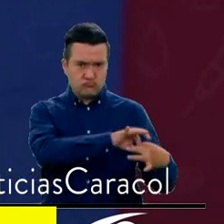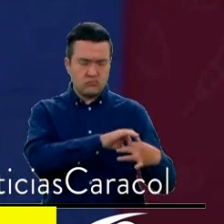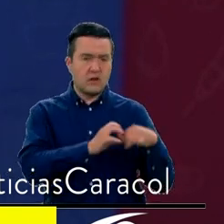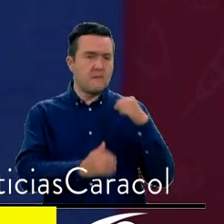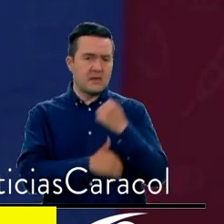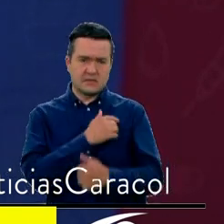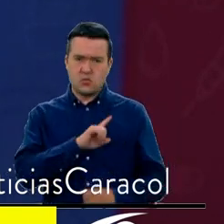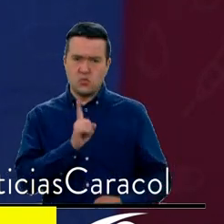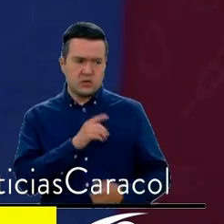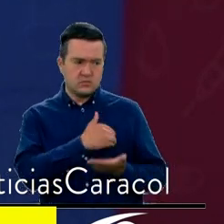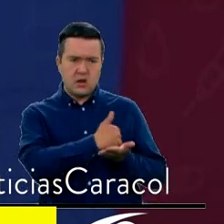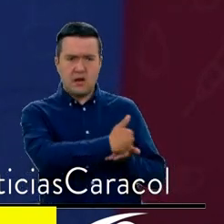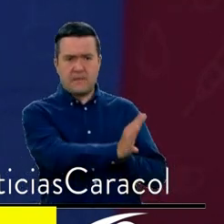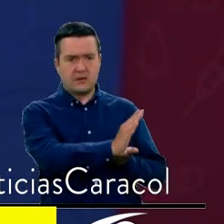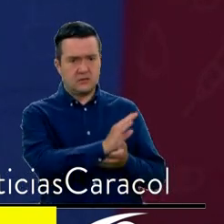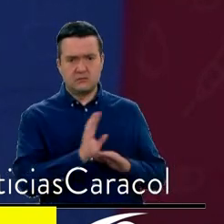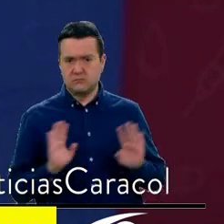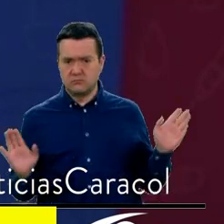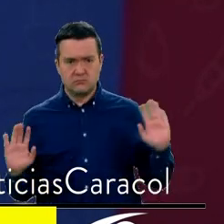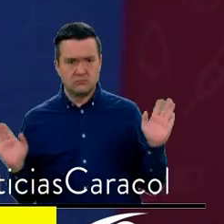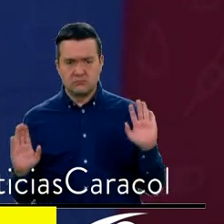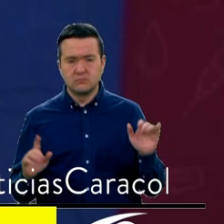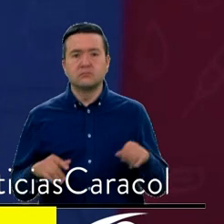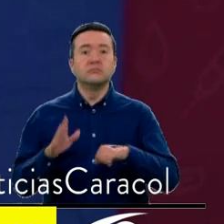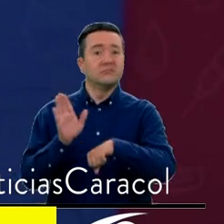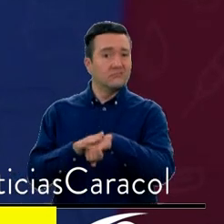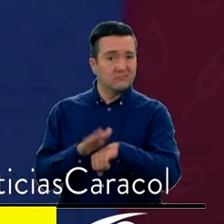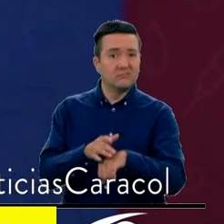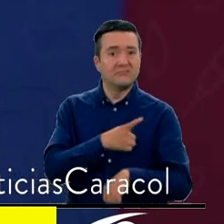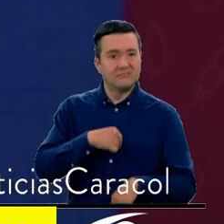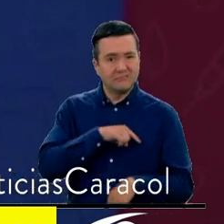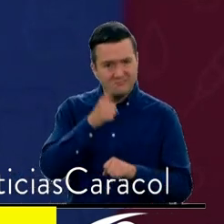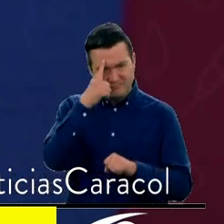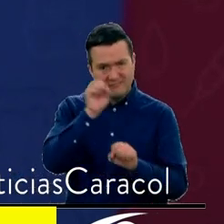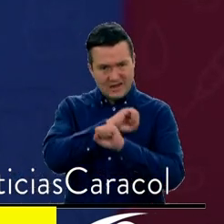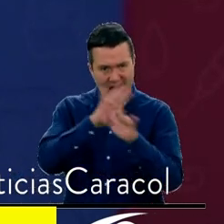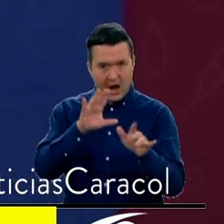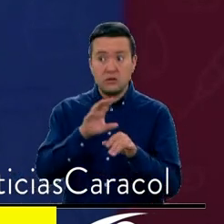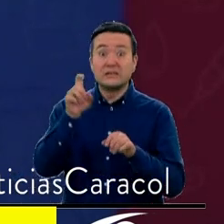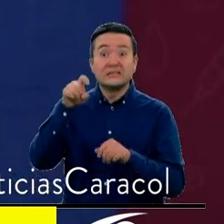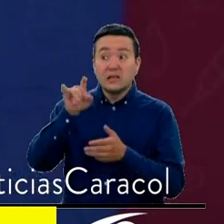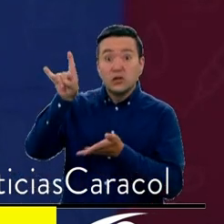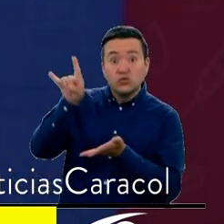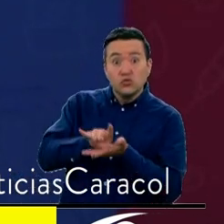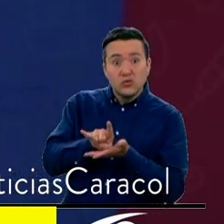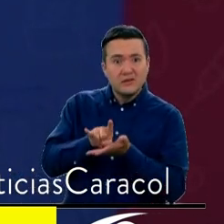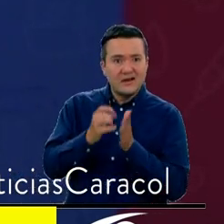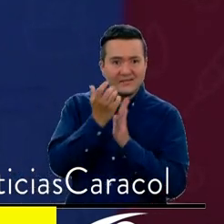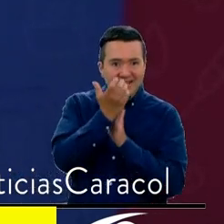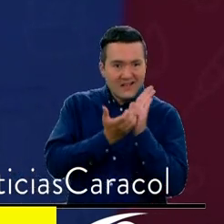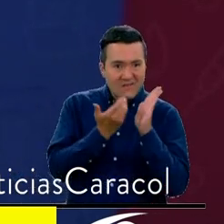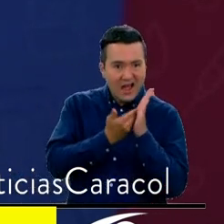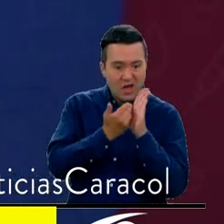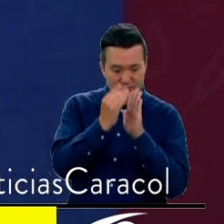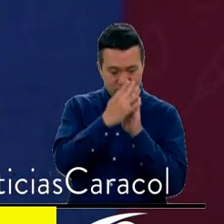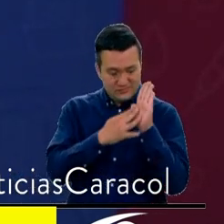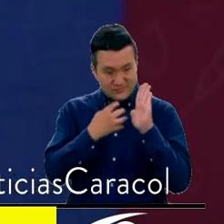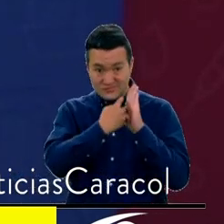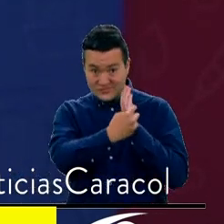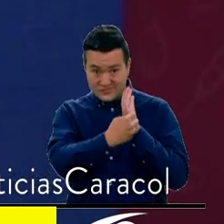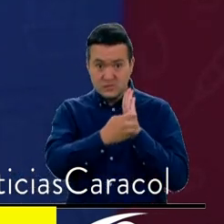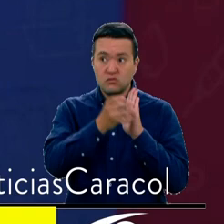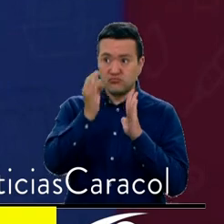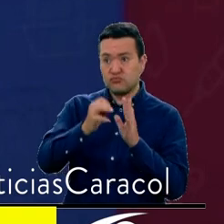que nosotros tengamos claro que en el momento de hacer la descarga de este certificado, lo hagamos a través de los